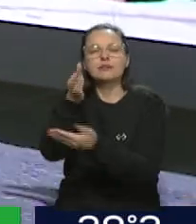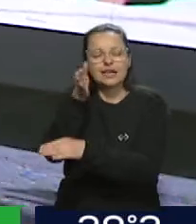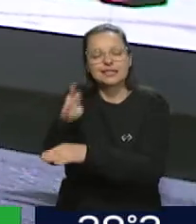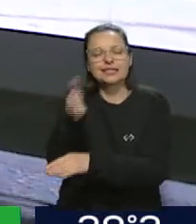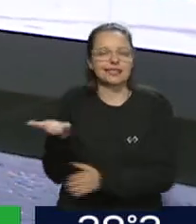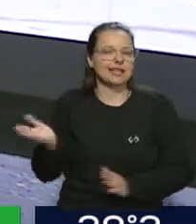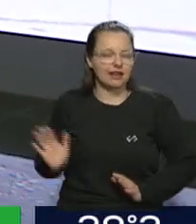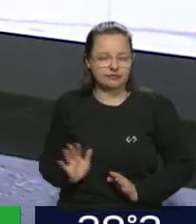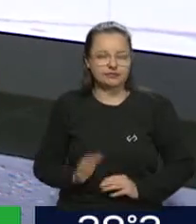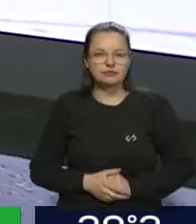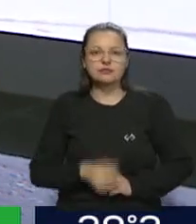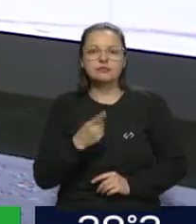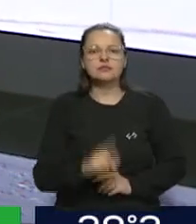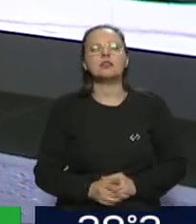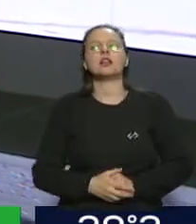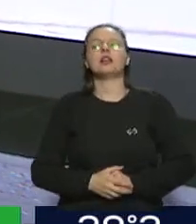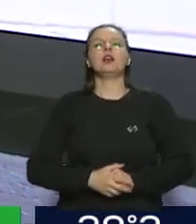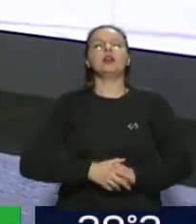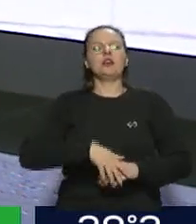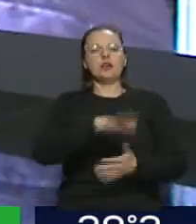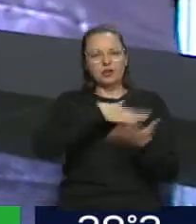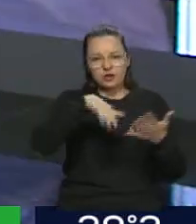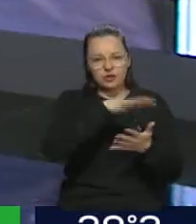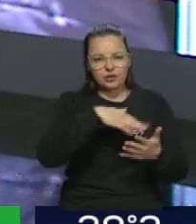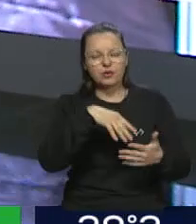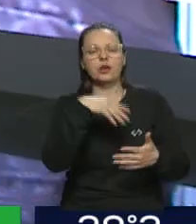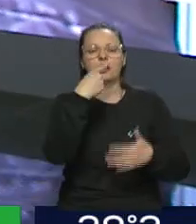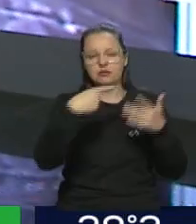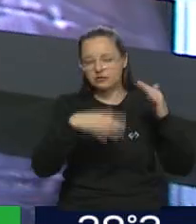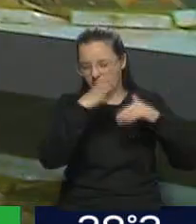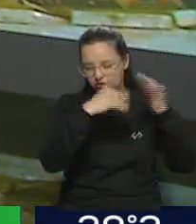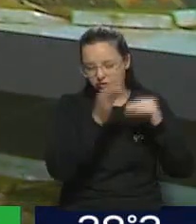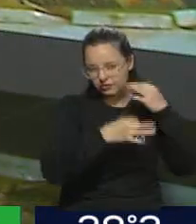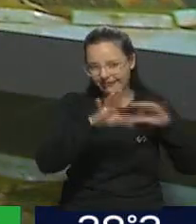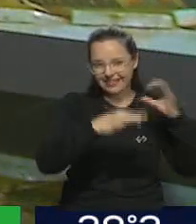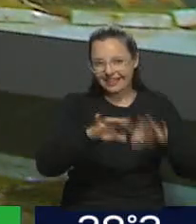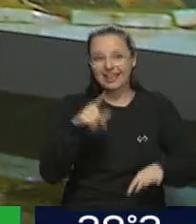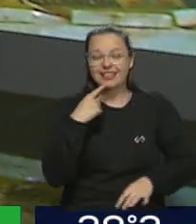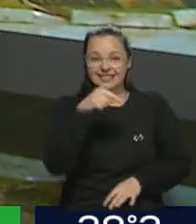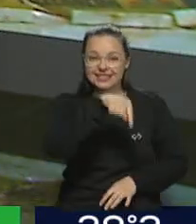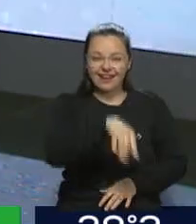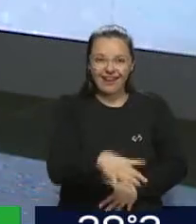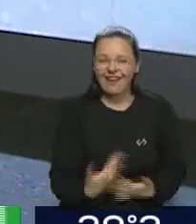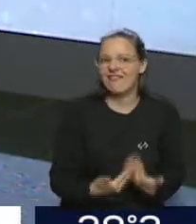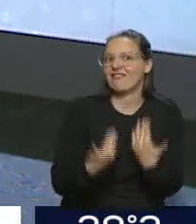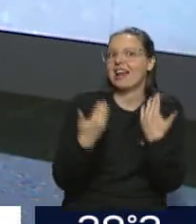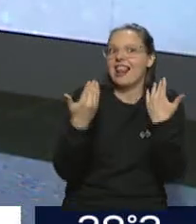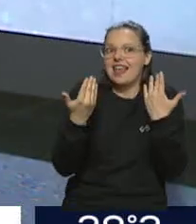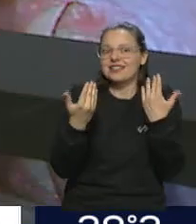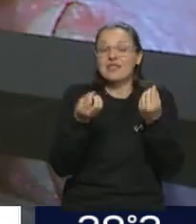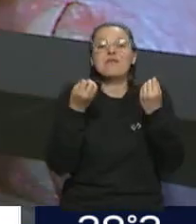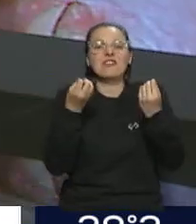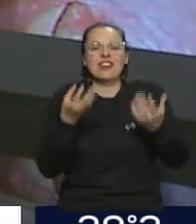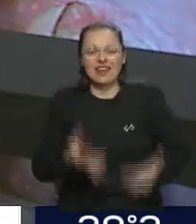que corralones y ferreterías, decían desde ANSES, deben estar contentos porque muchos han destinado los créditos